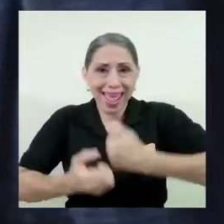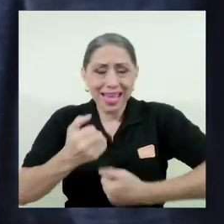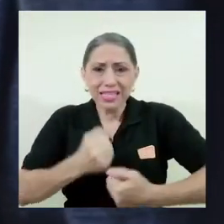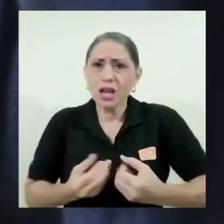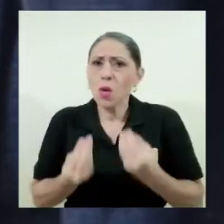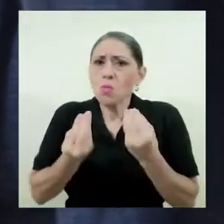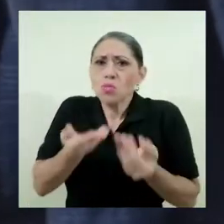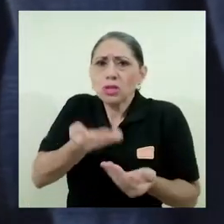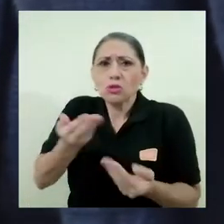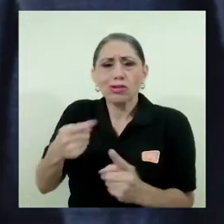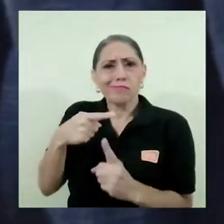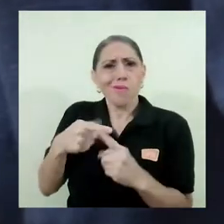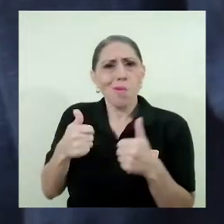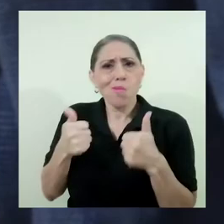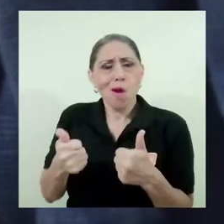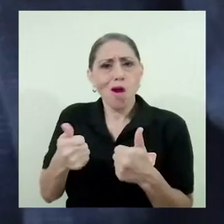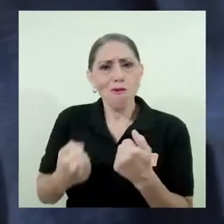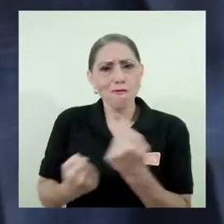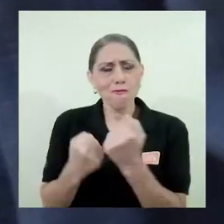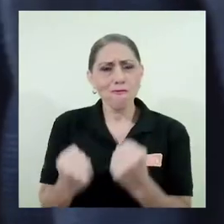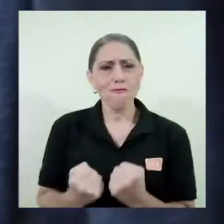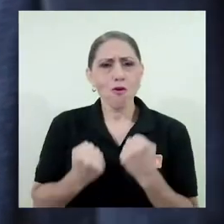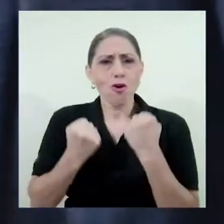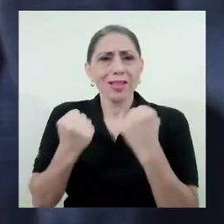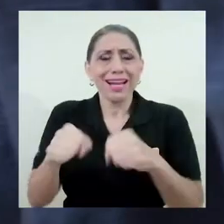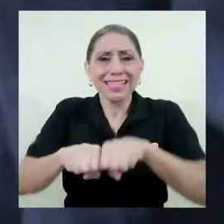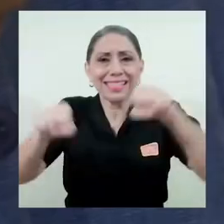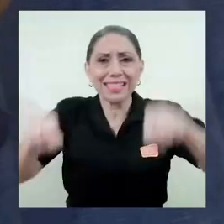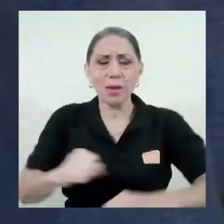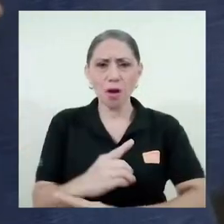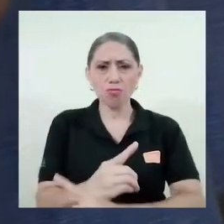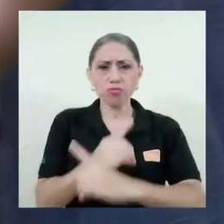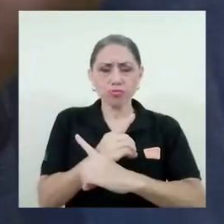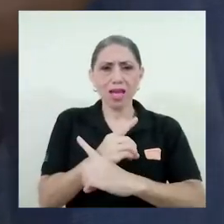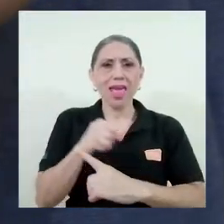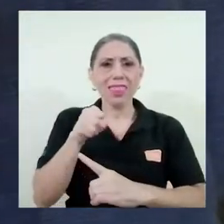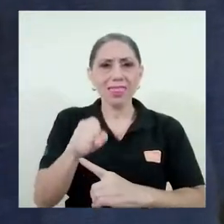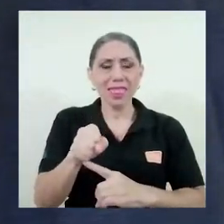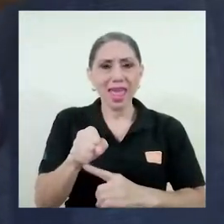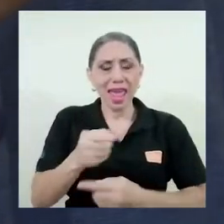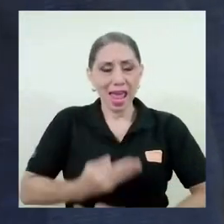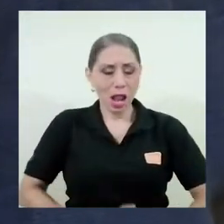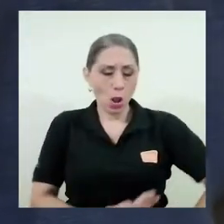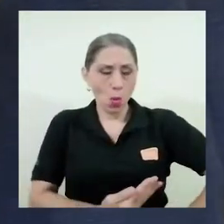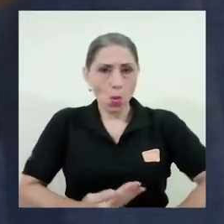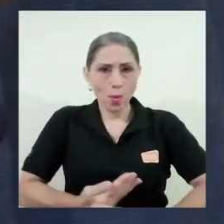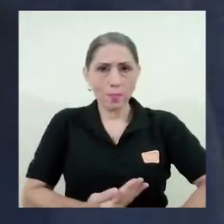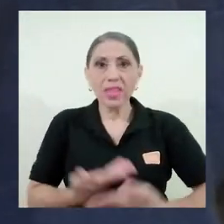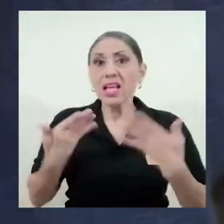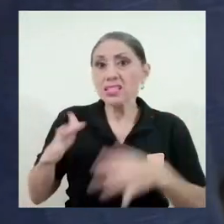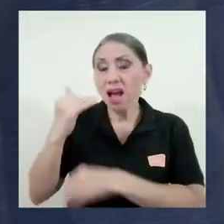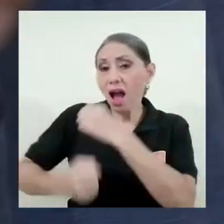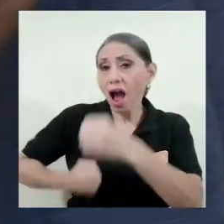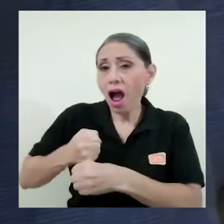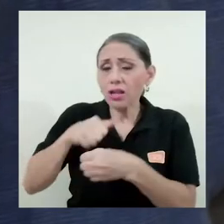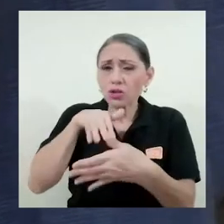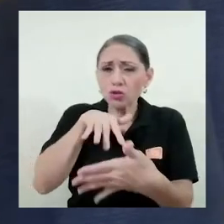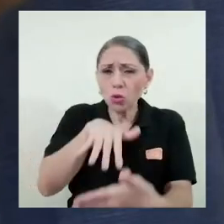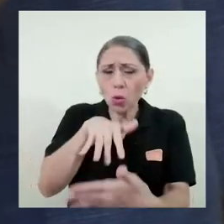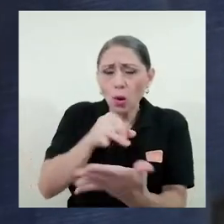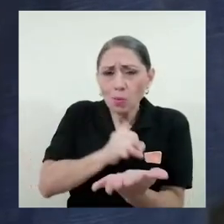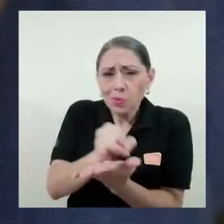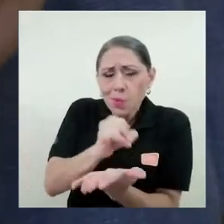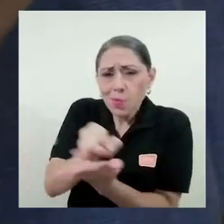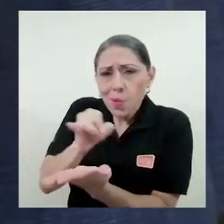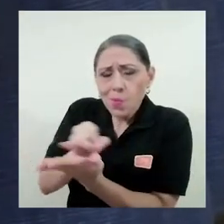que fortalecen el sistema inmunológico del infante. Diversos estudios han demostrado a lo largo de los años